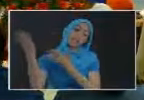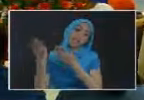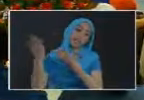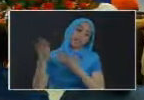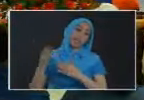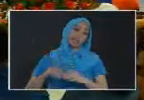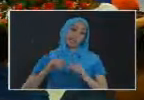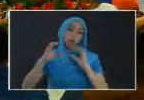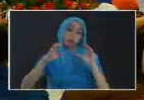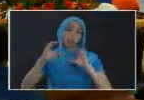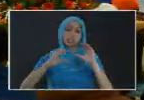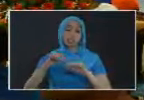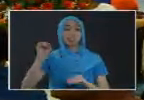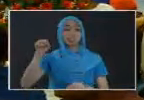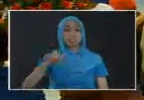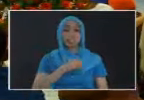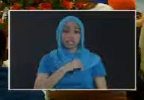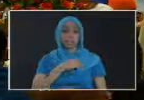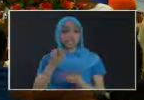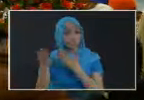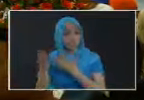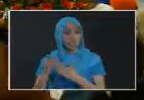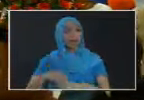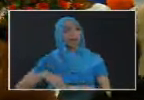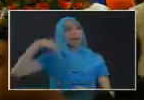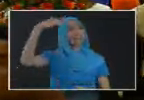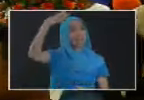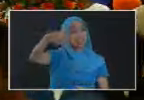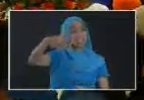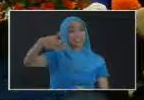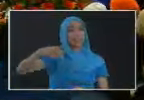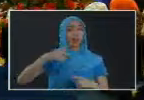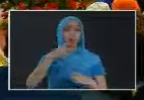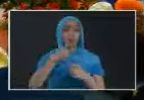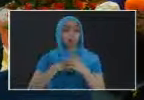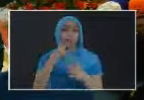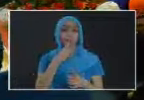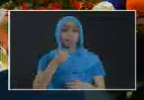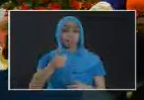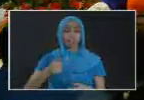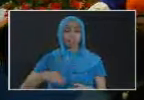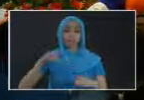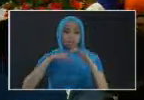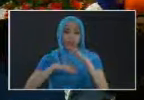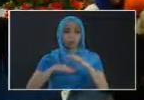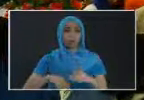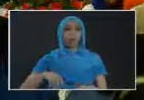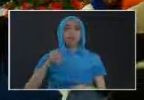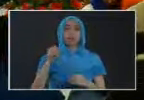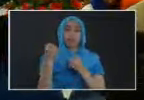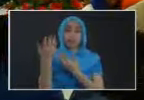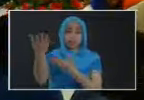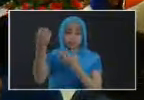tiene el anhelo de servir, en la parte de atrás, con las hermanas ubicadas debajo del mezanín, y les van a dar información.